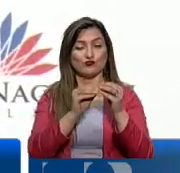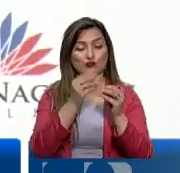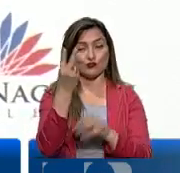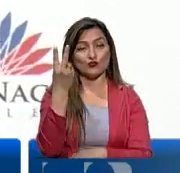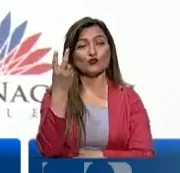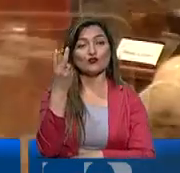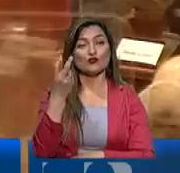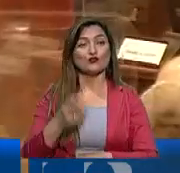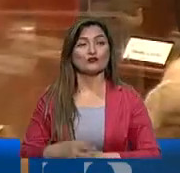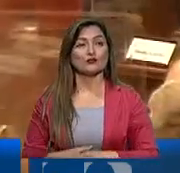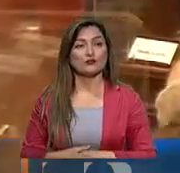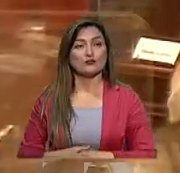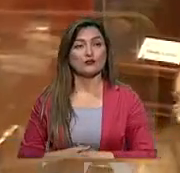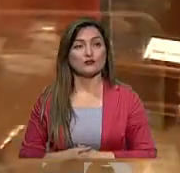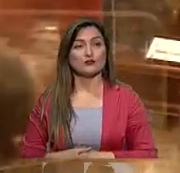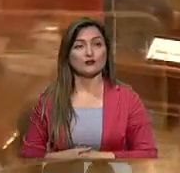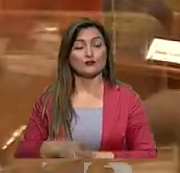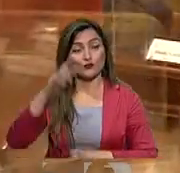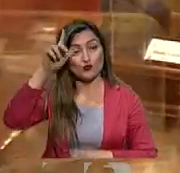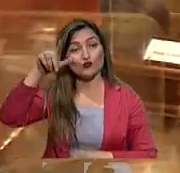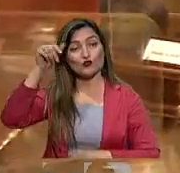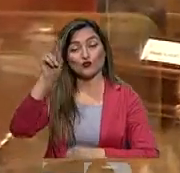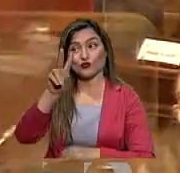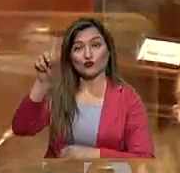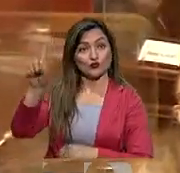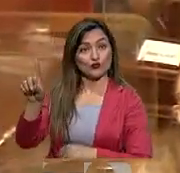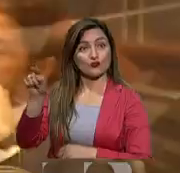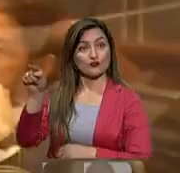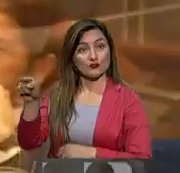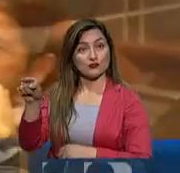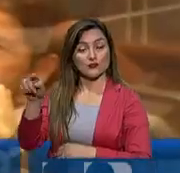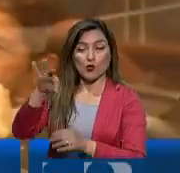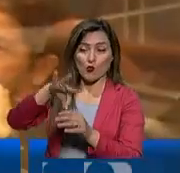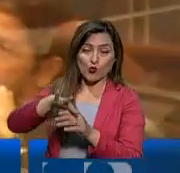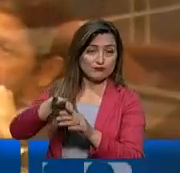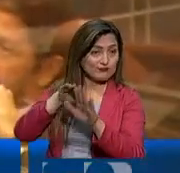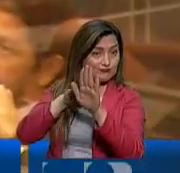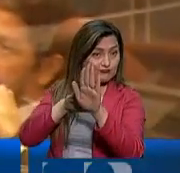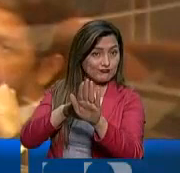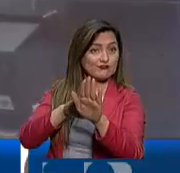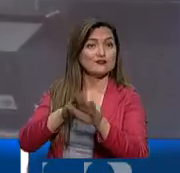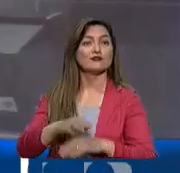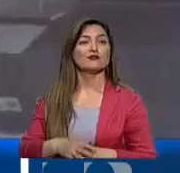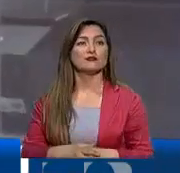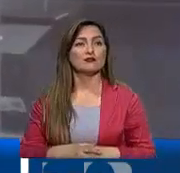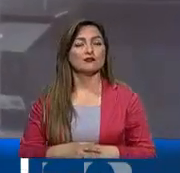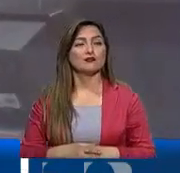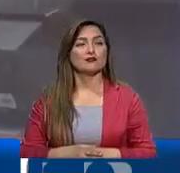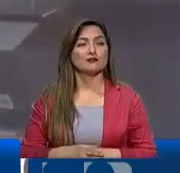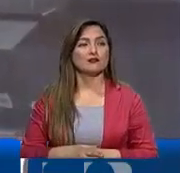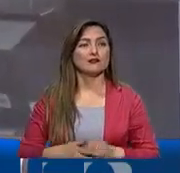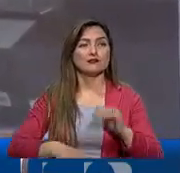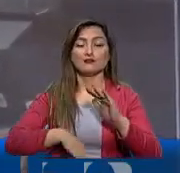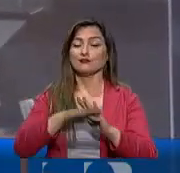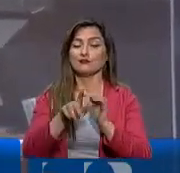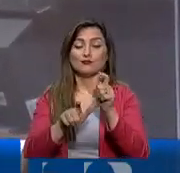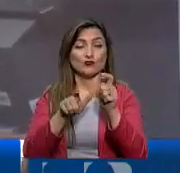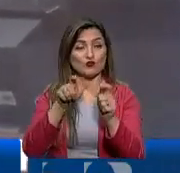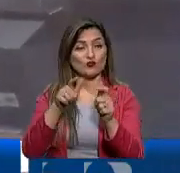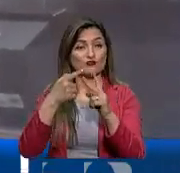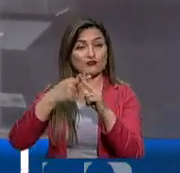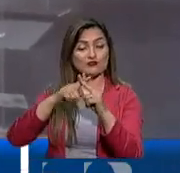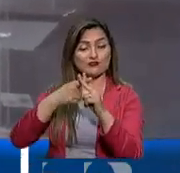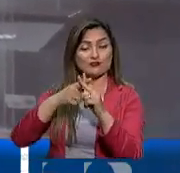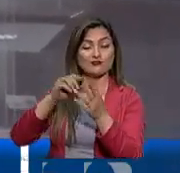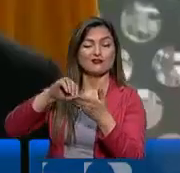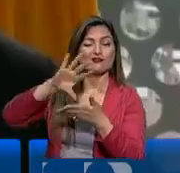Izquierda Democrática. El bloque de gobierno espera que así se dé esta votación que reviviría la mayoría legislativa con la que